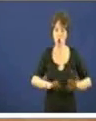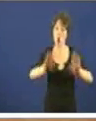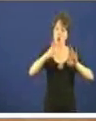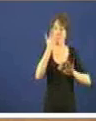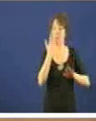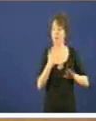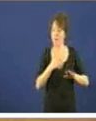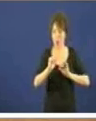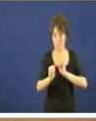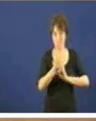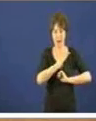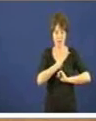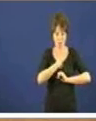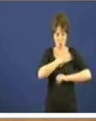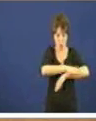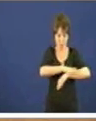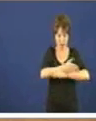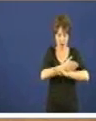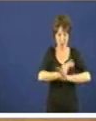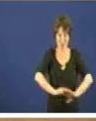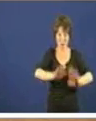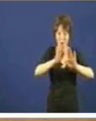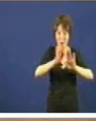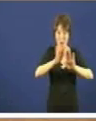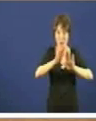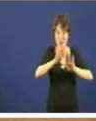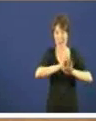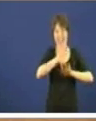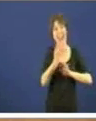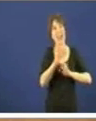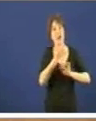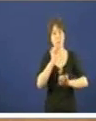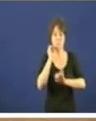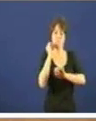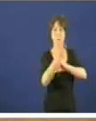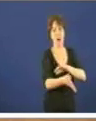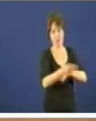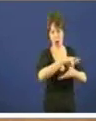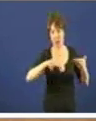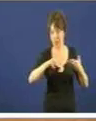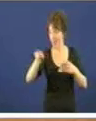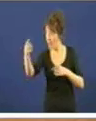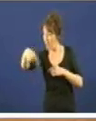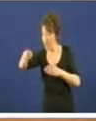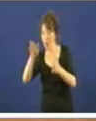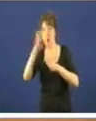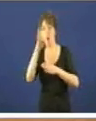a que se desgaste Galicia. Vostedes, como é natural, durante 4 anos estuveron mirando para outro lado,